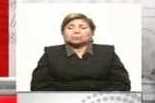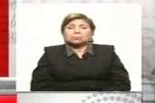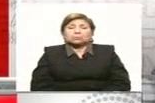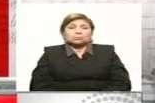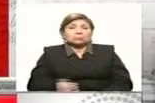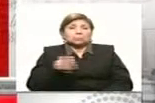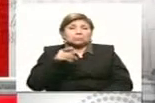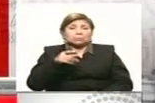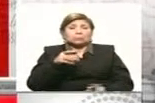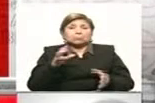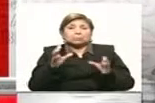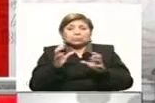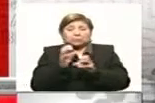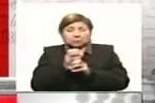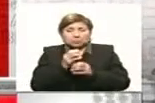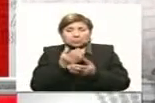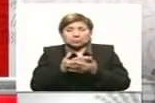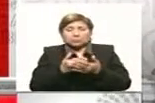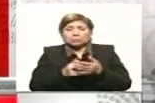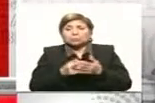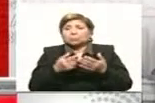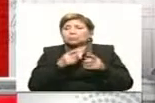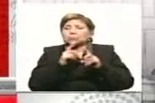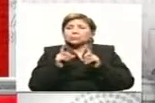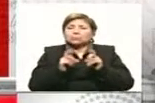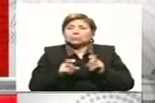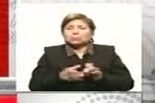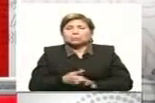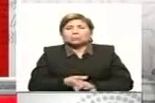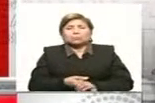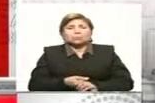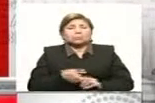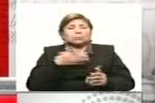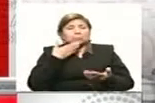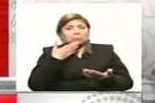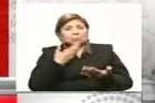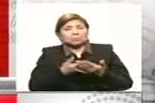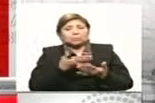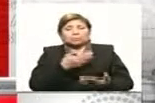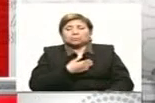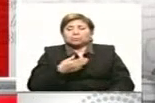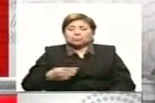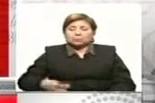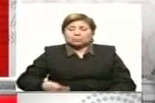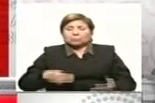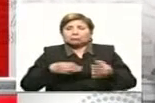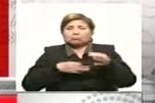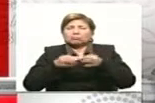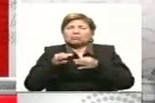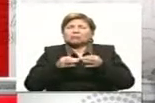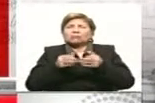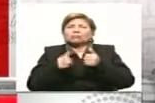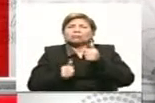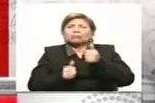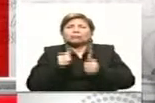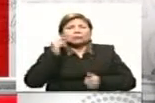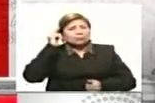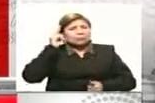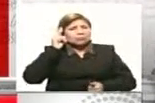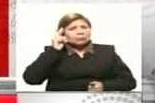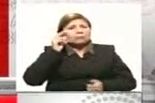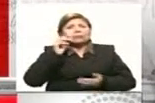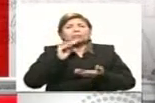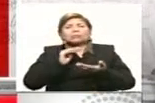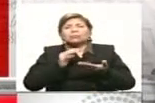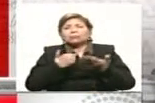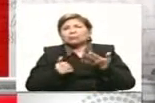ese contexto, le pregunto o agradeceré al ministro que explique cuáles son las razones que